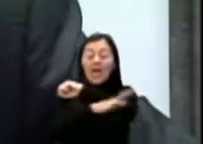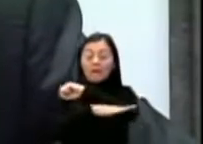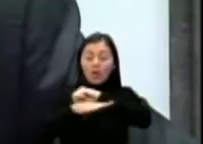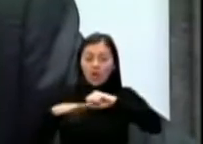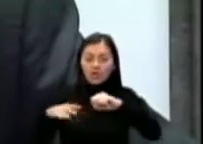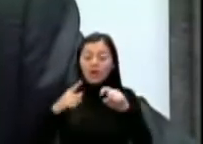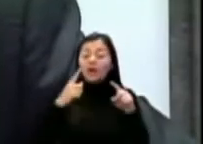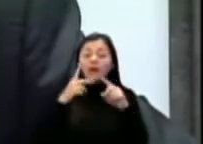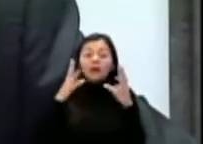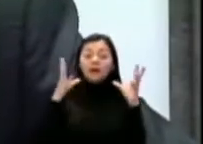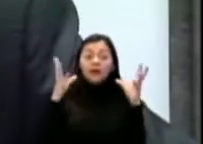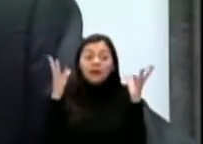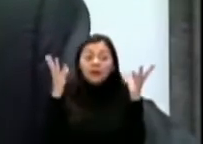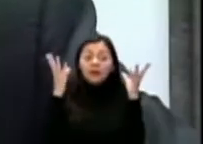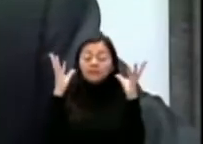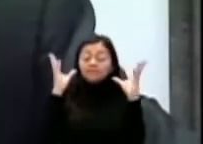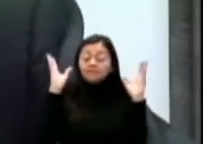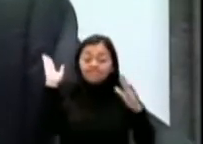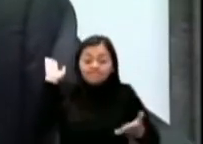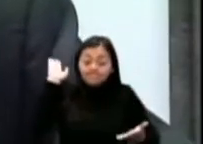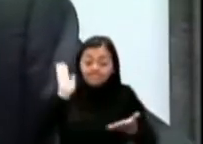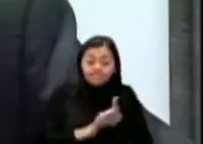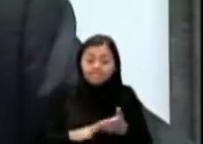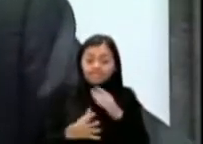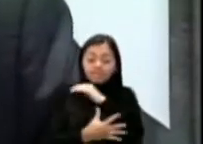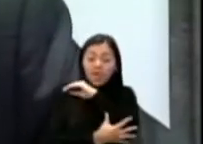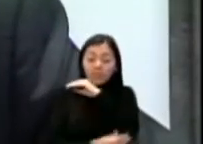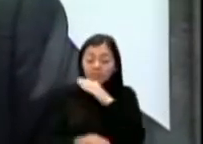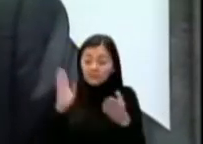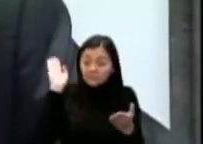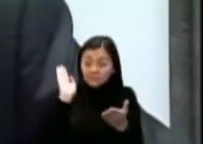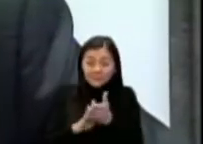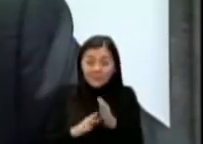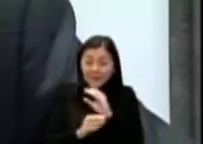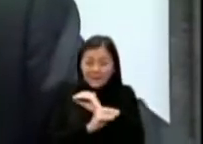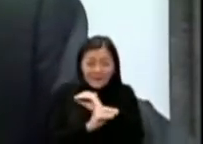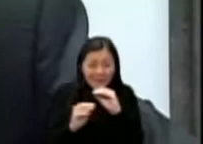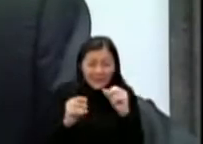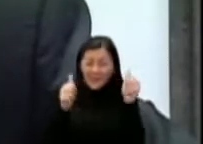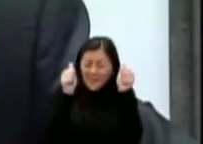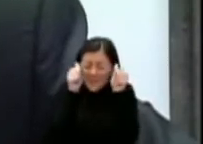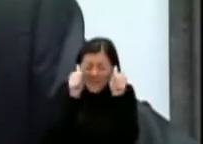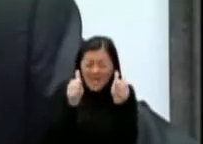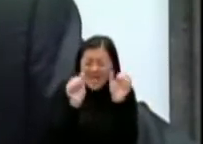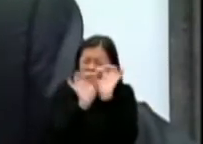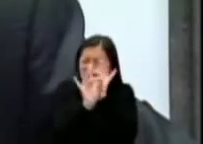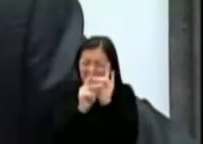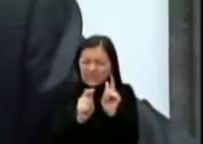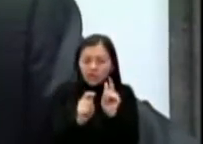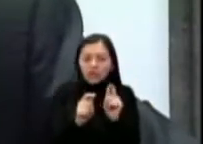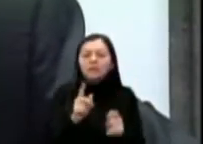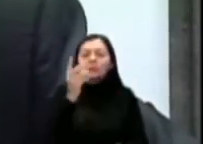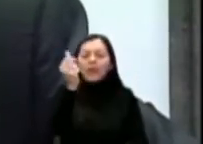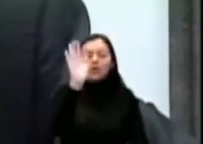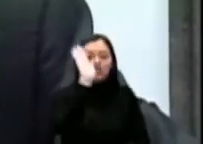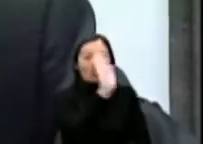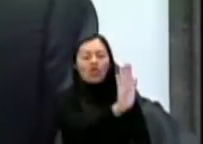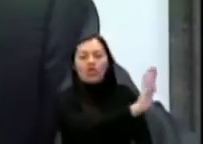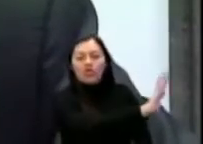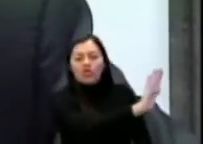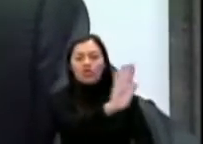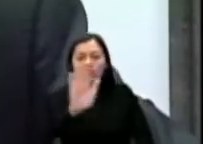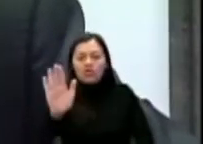principalmente nos saldrá un centavo de regalías y todo se quedará en la provincia